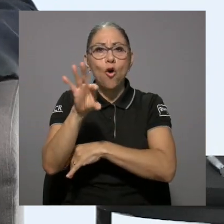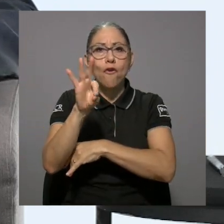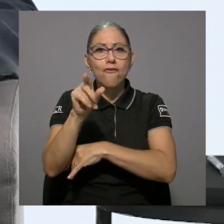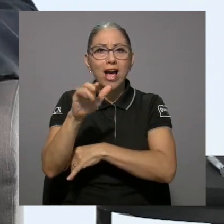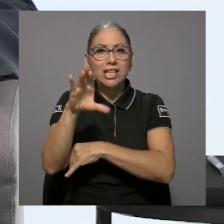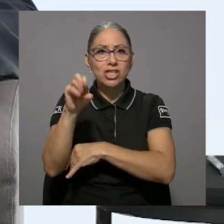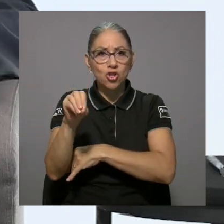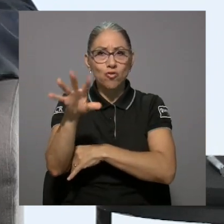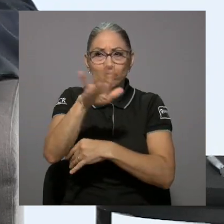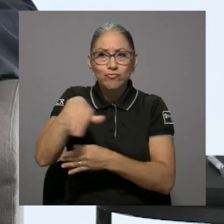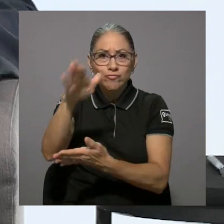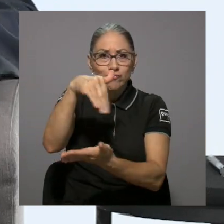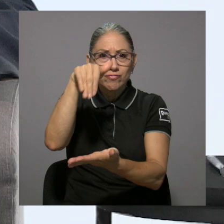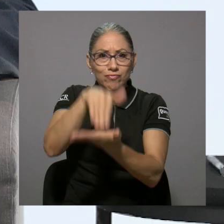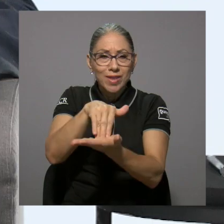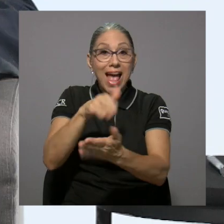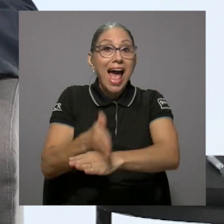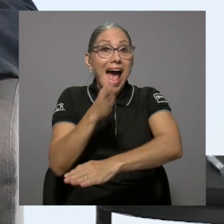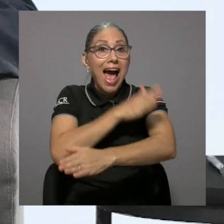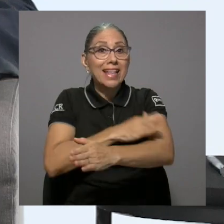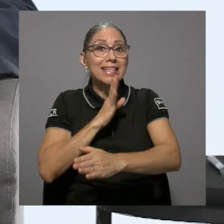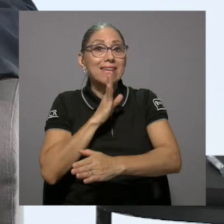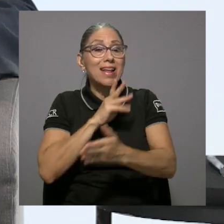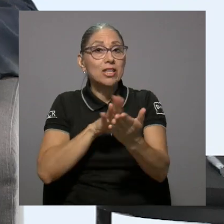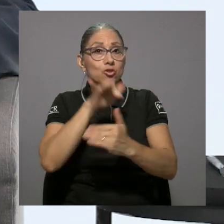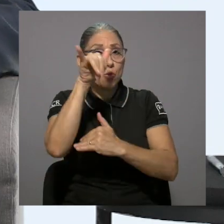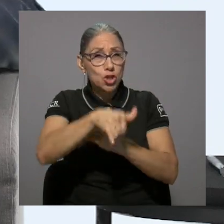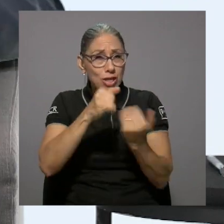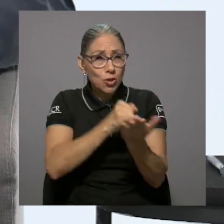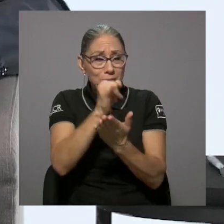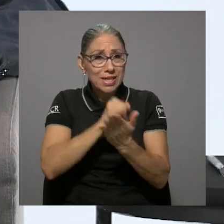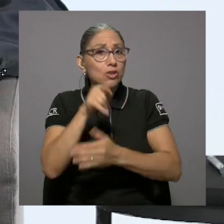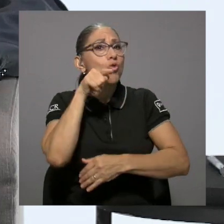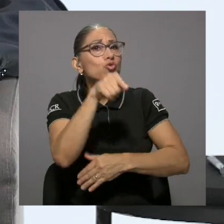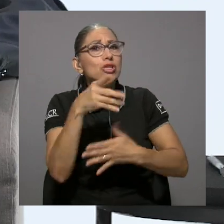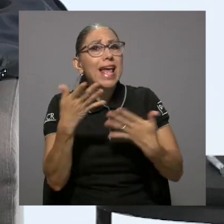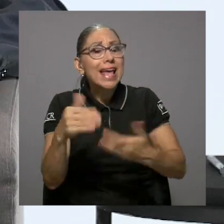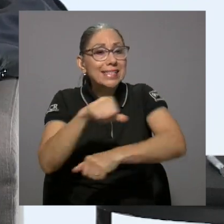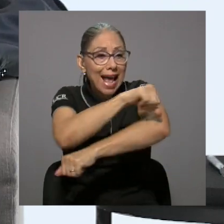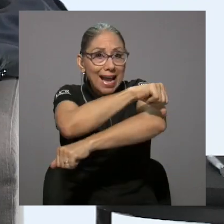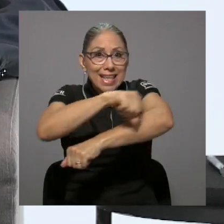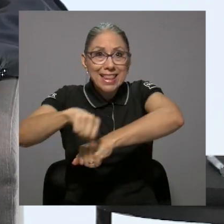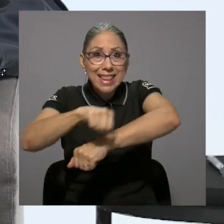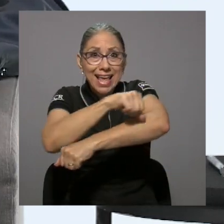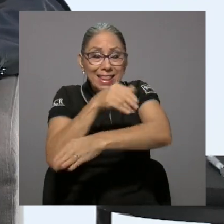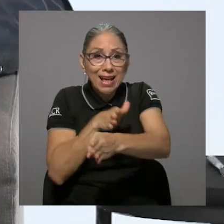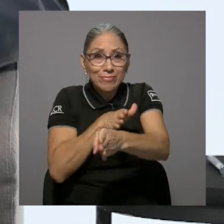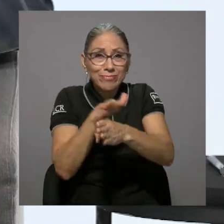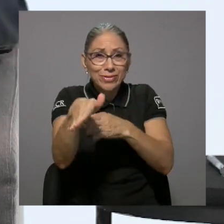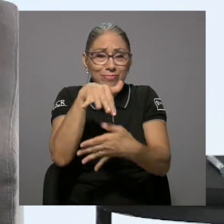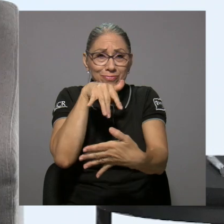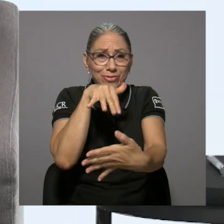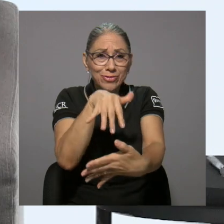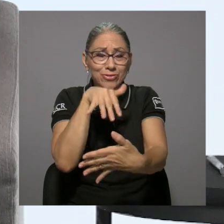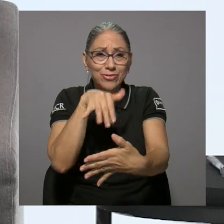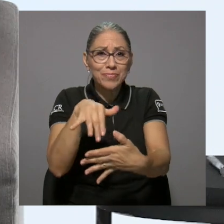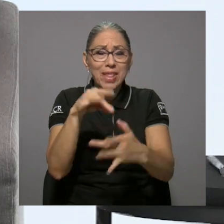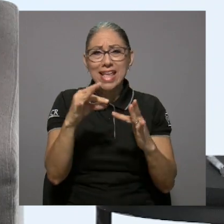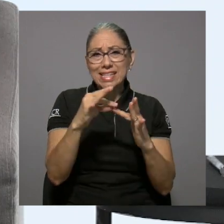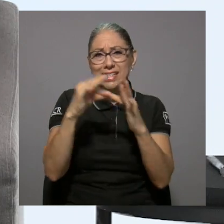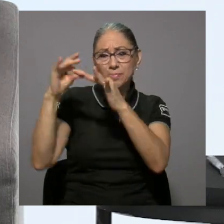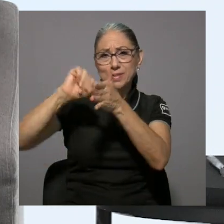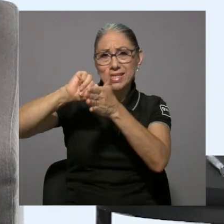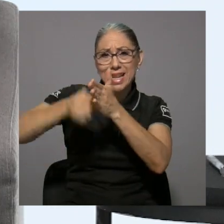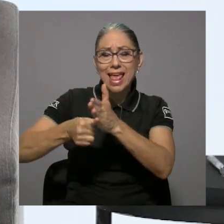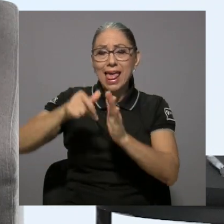de su proyecto de investigación propiamente dicho, usted es arquitecta de formación y tiene una especialidad